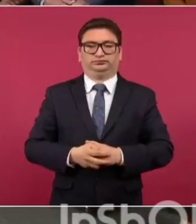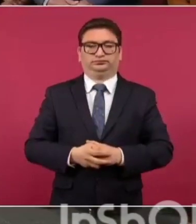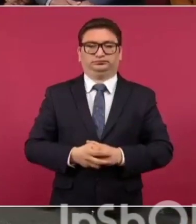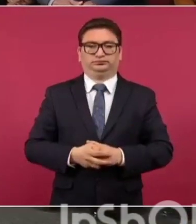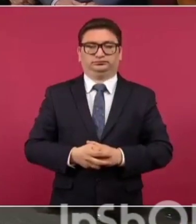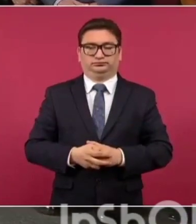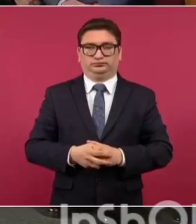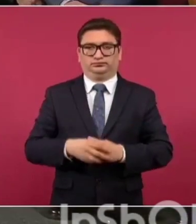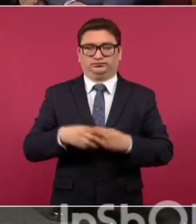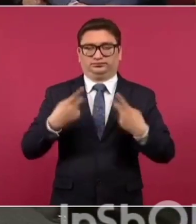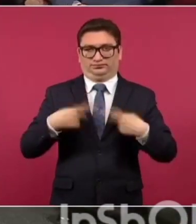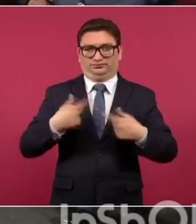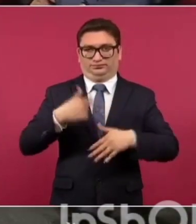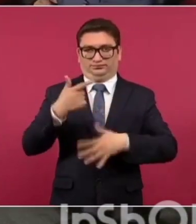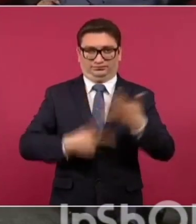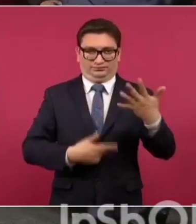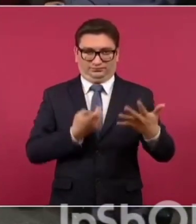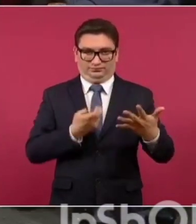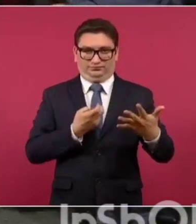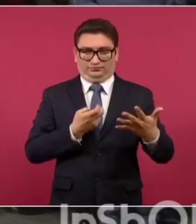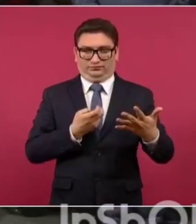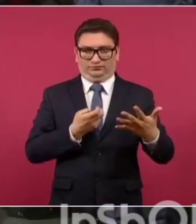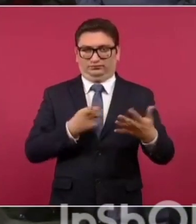de esa cantidad,